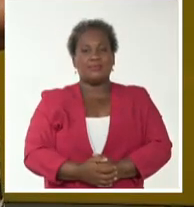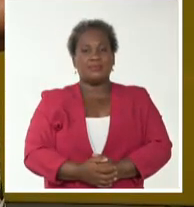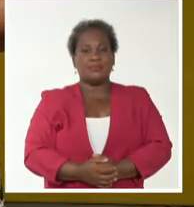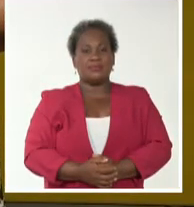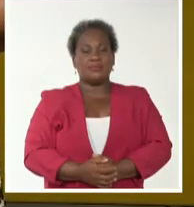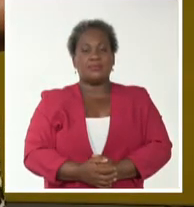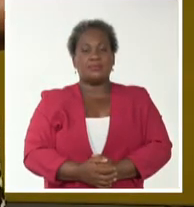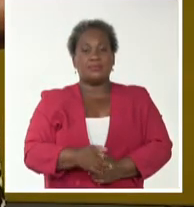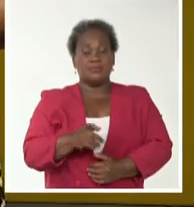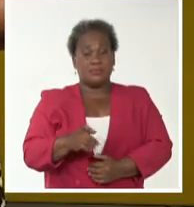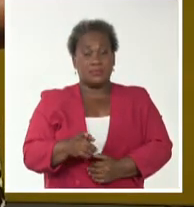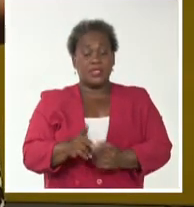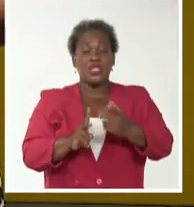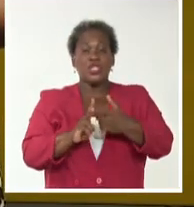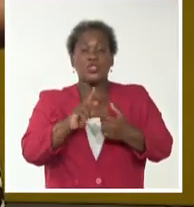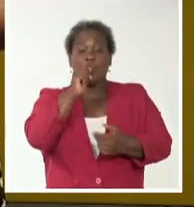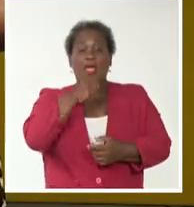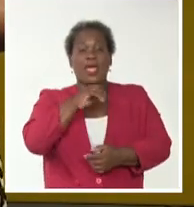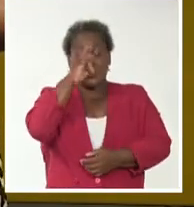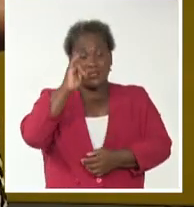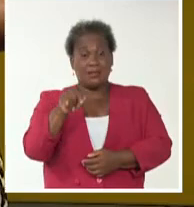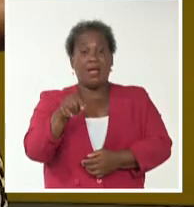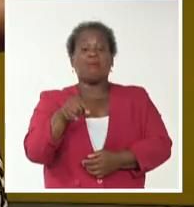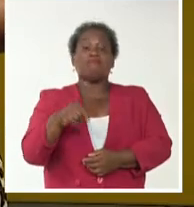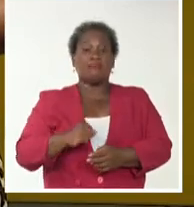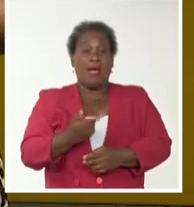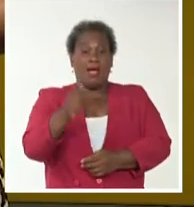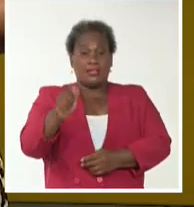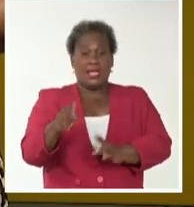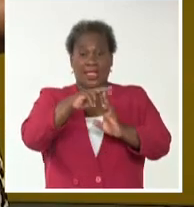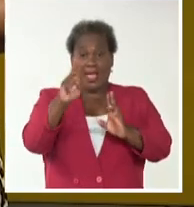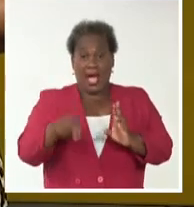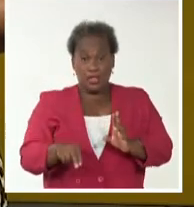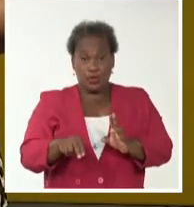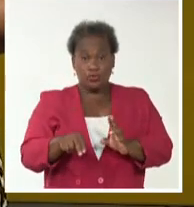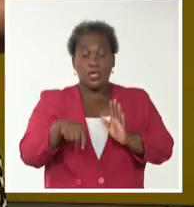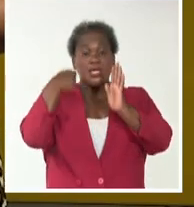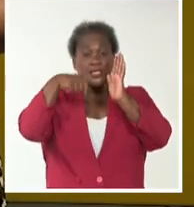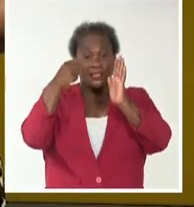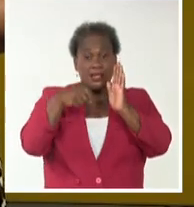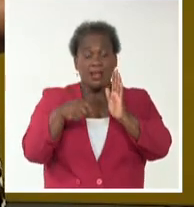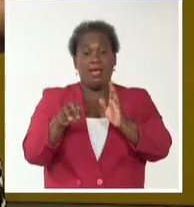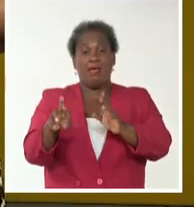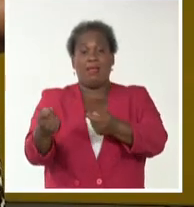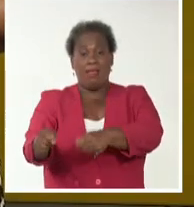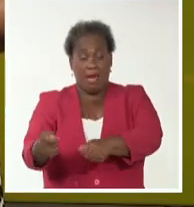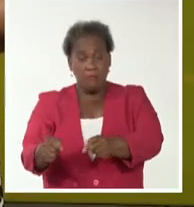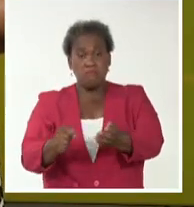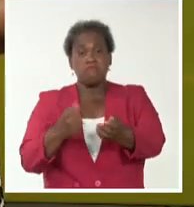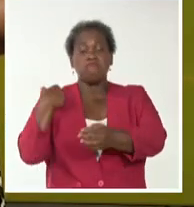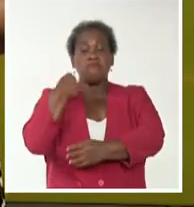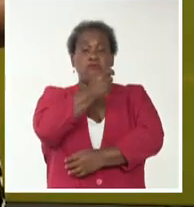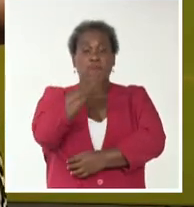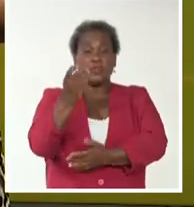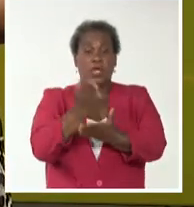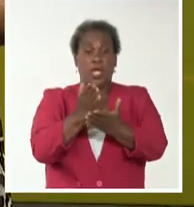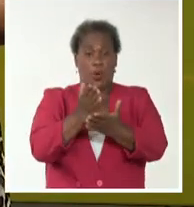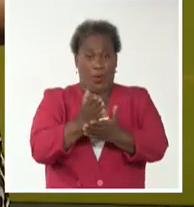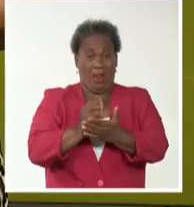Y Yudexis de la Torre es actriz de teatro, cine, televisión y radio, profesora también en la Escuela Provincial de Arte de